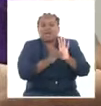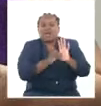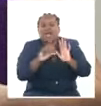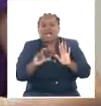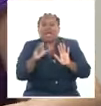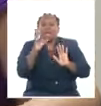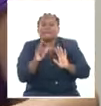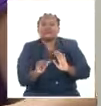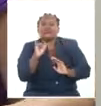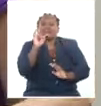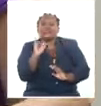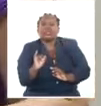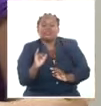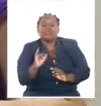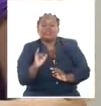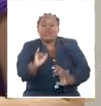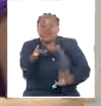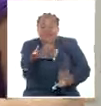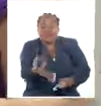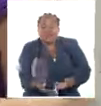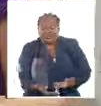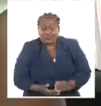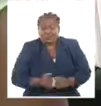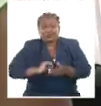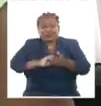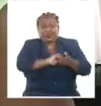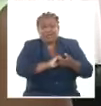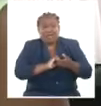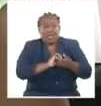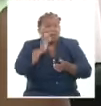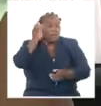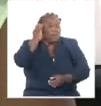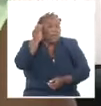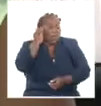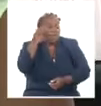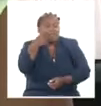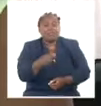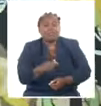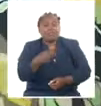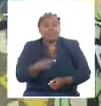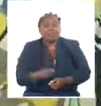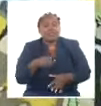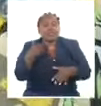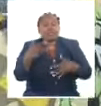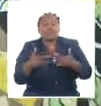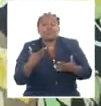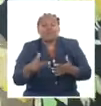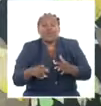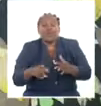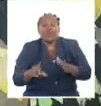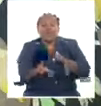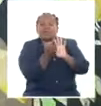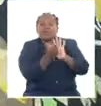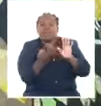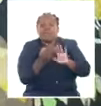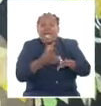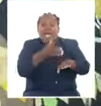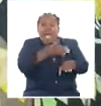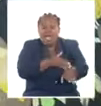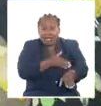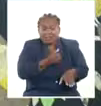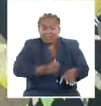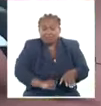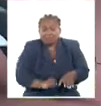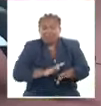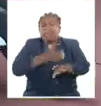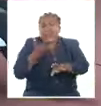se trata de la gestación solidaria. Para la gestante, se le da el derecho al disfrute de la licencia prenatal y postnatal, y vencido